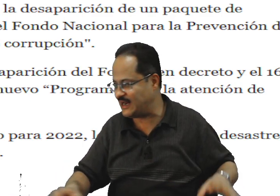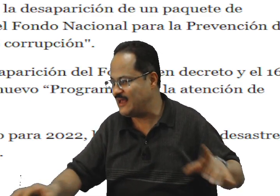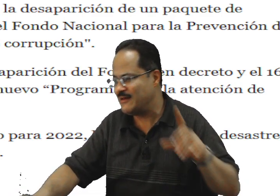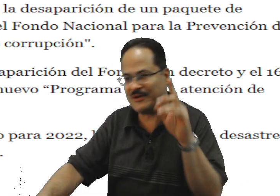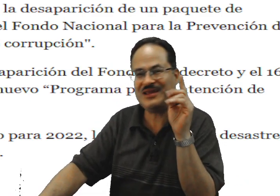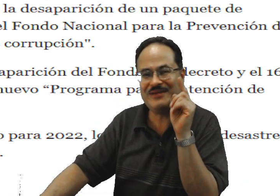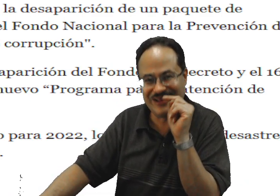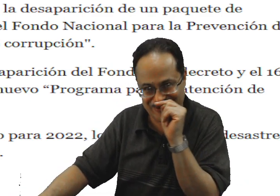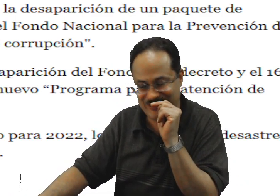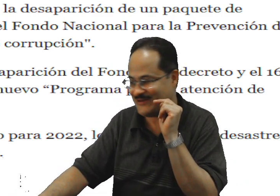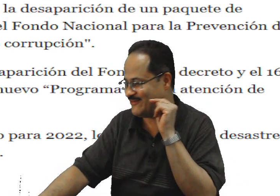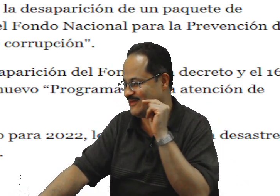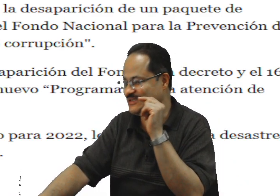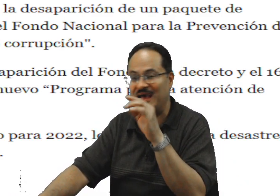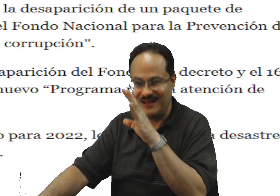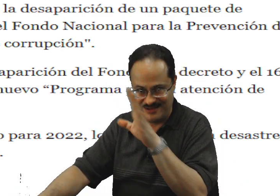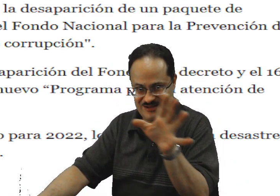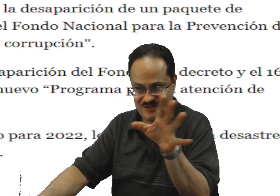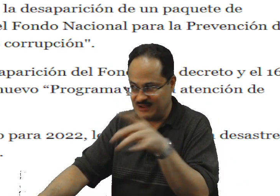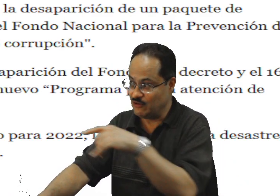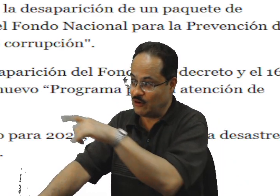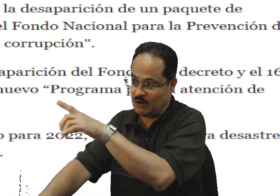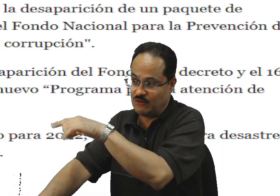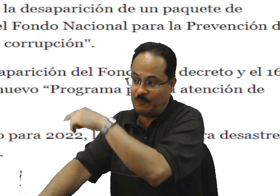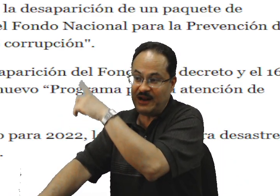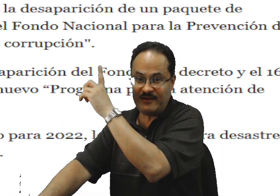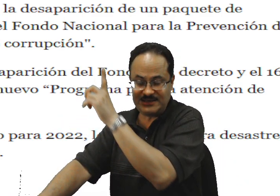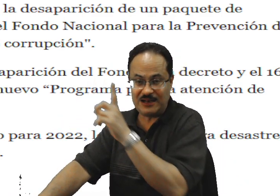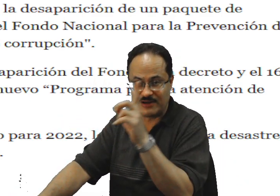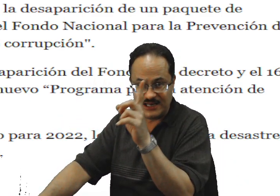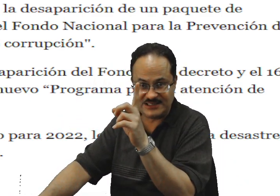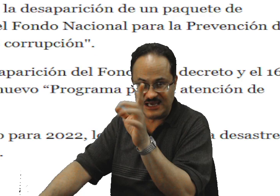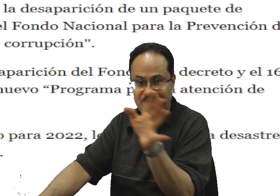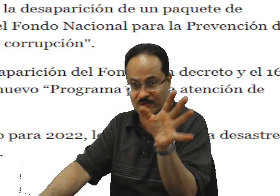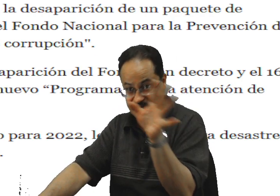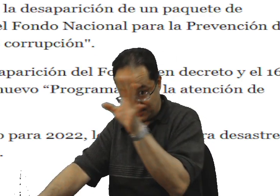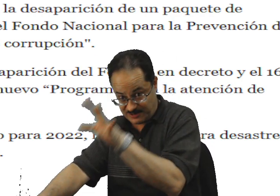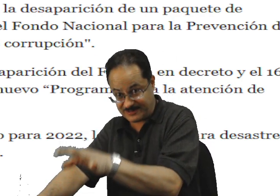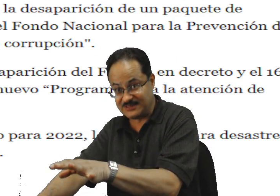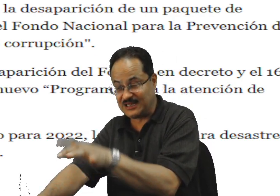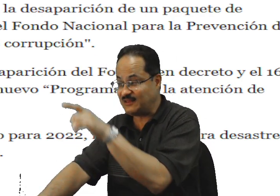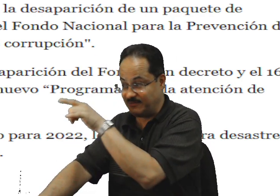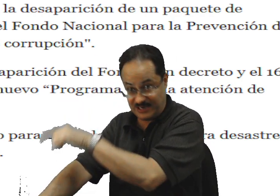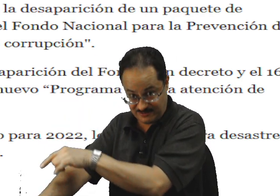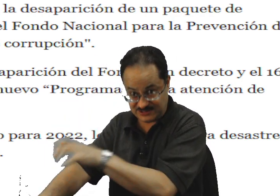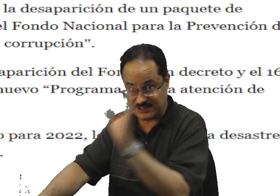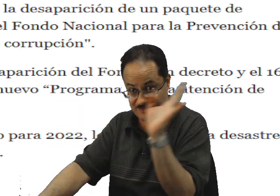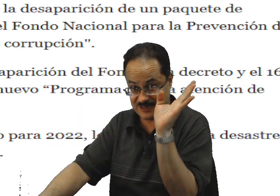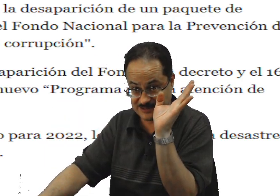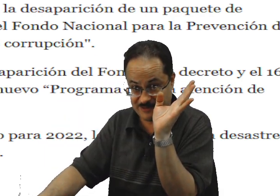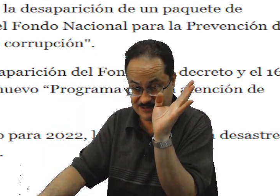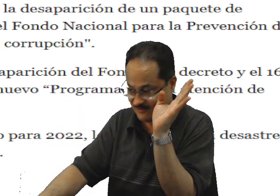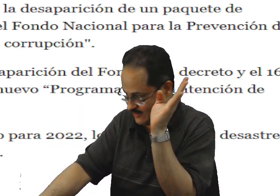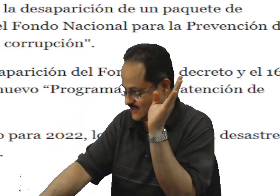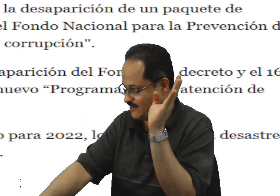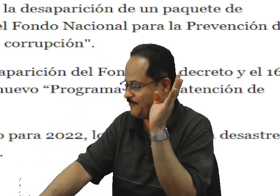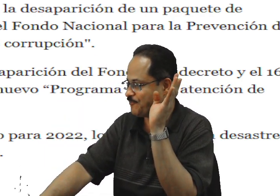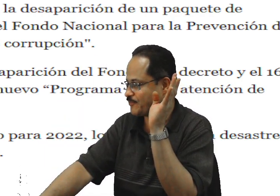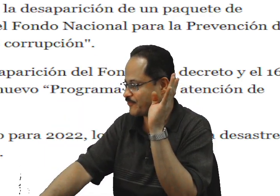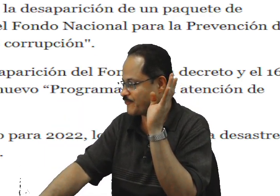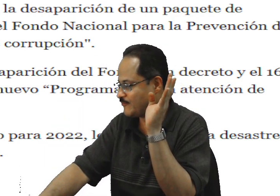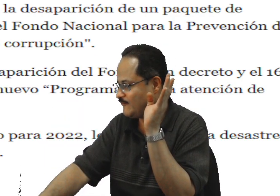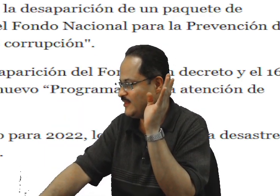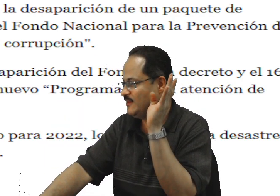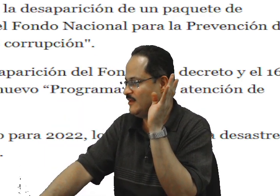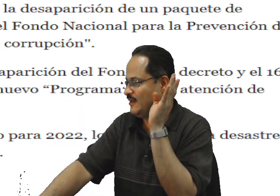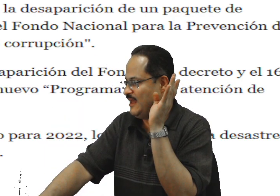mañanera pero aquí viene lo bueno o sea no no pierdan de vista lo que les dije por lo que les voy a presentar terminando este esta parte fíjense